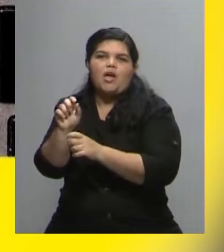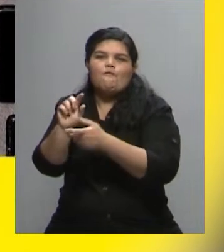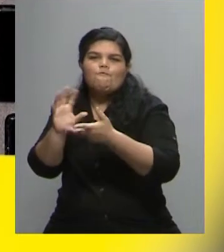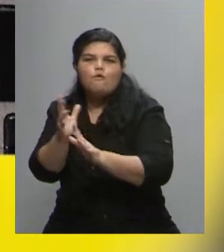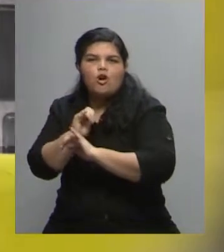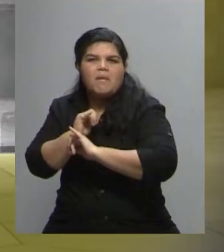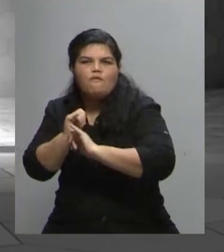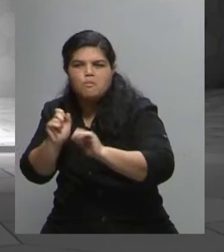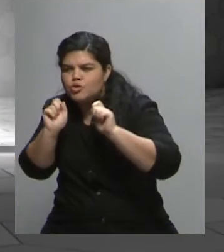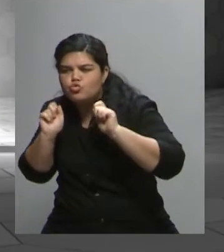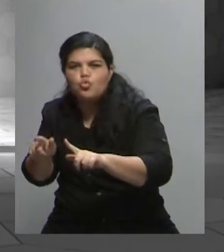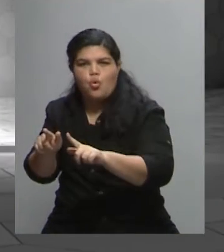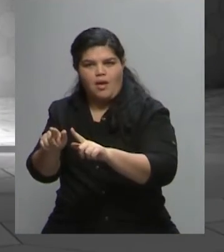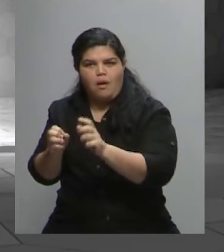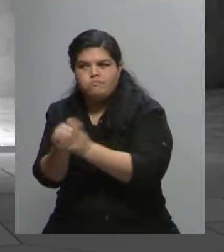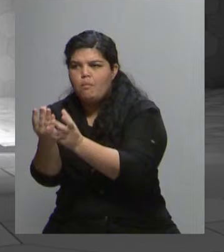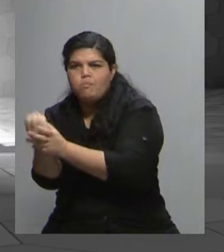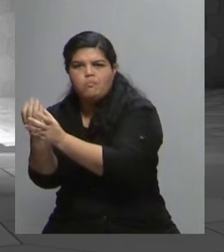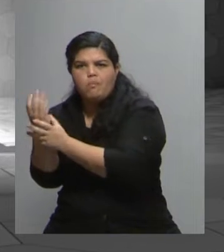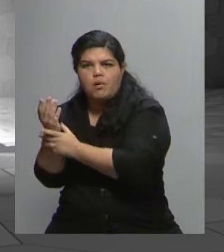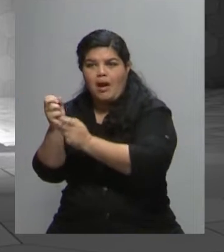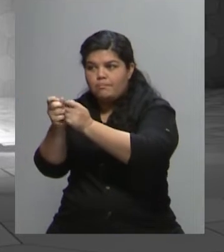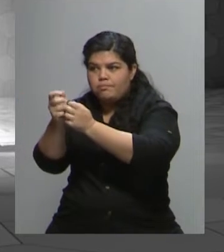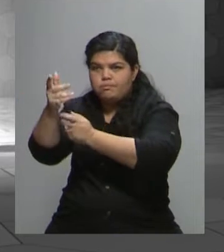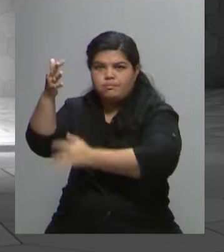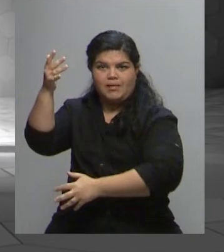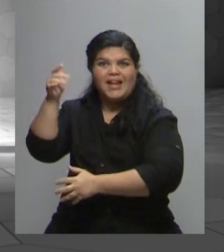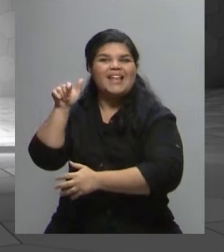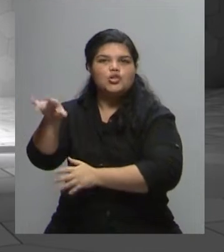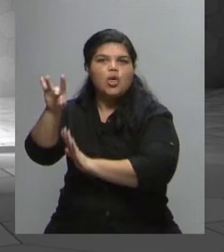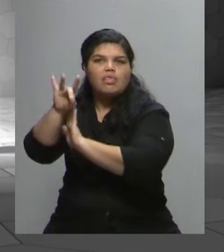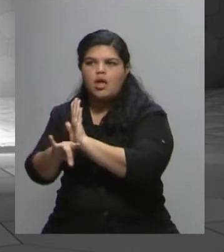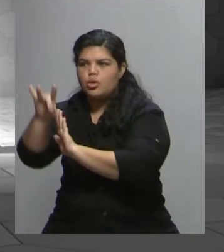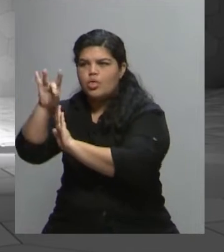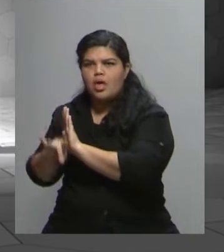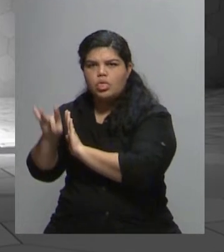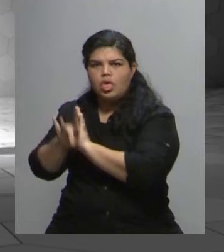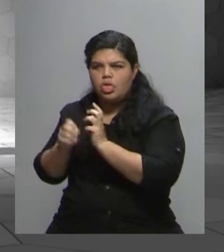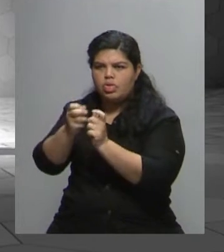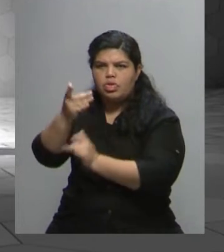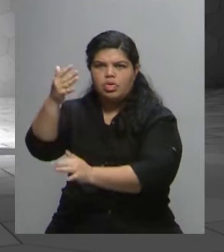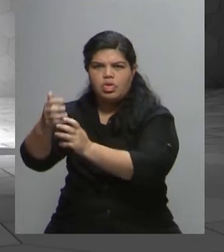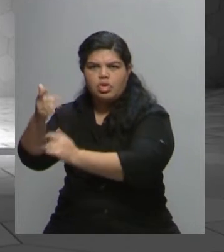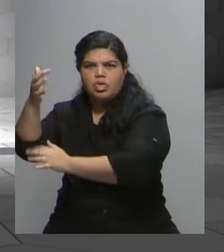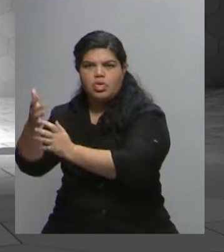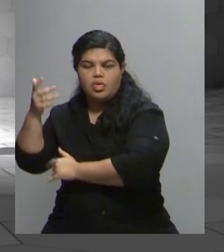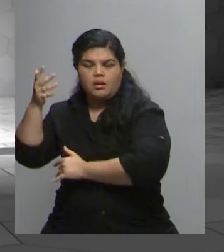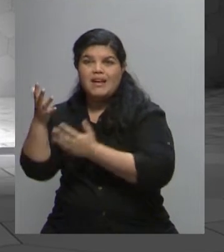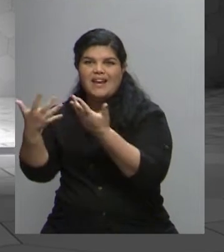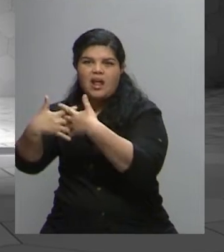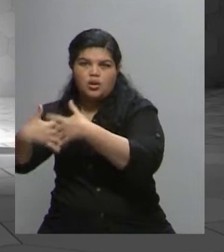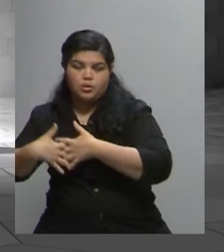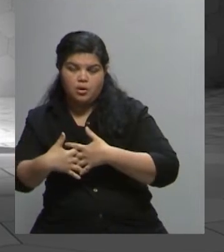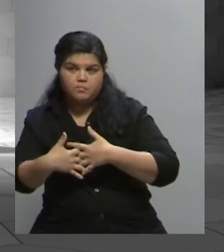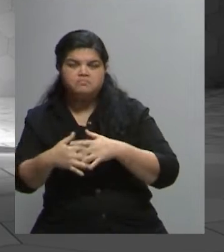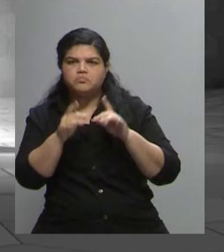de datos instantáneos que es el fenómeno de Big Data. Eso contrasta con el mundo en el cual nosotros vivimos en el último siglo, que